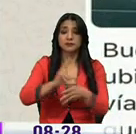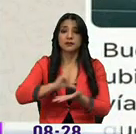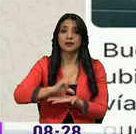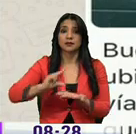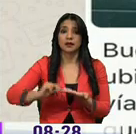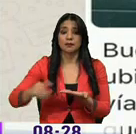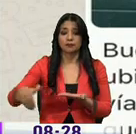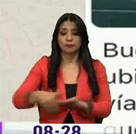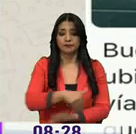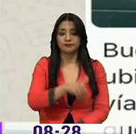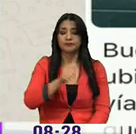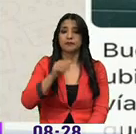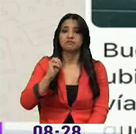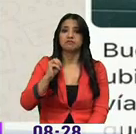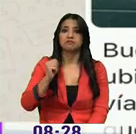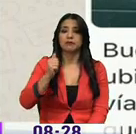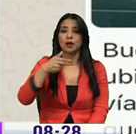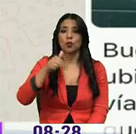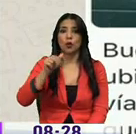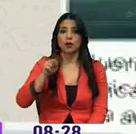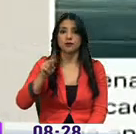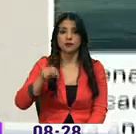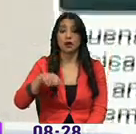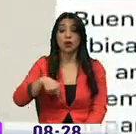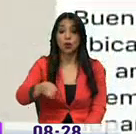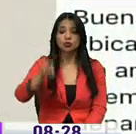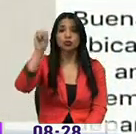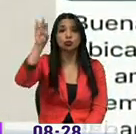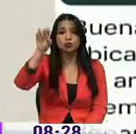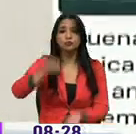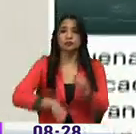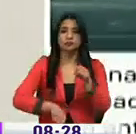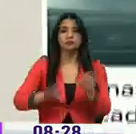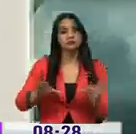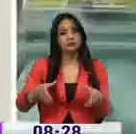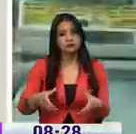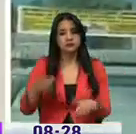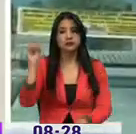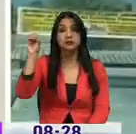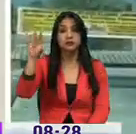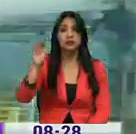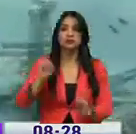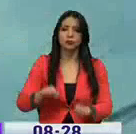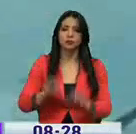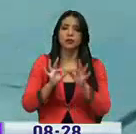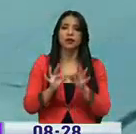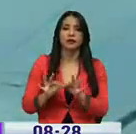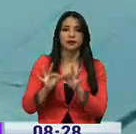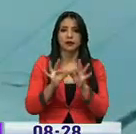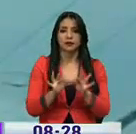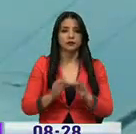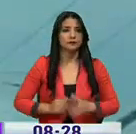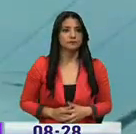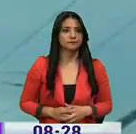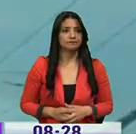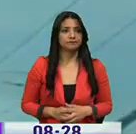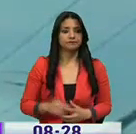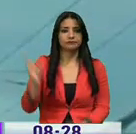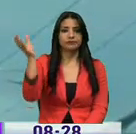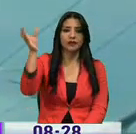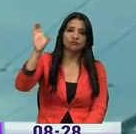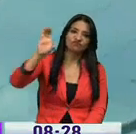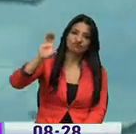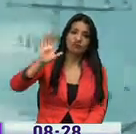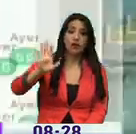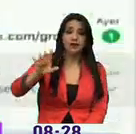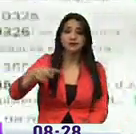antigua Amaguaña. El resto tiene las luces quemadas. Por favor, su intervención para que el departamento de semaforización lo arregle. La nueva modalidad del semáforo en